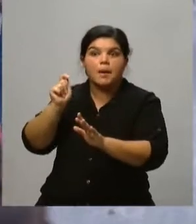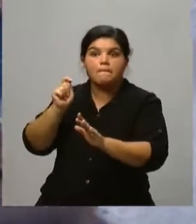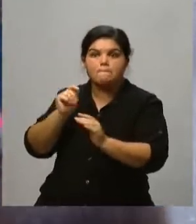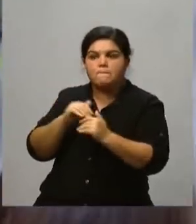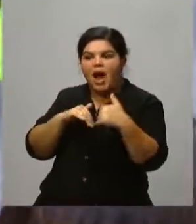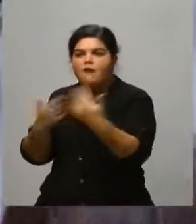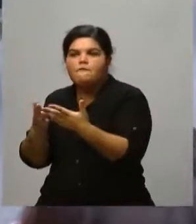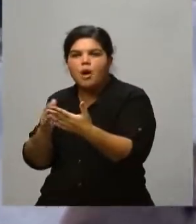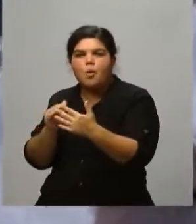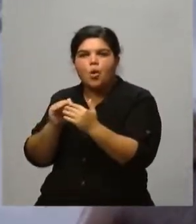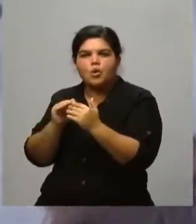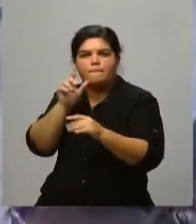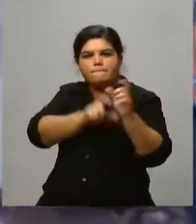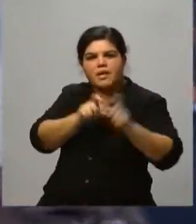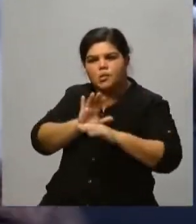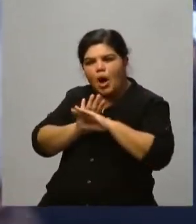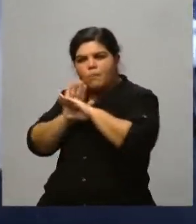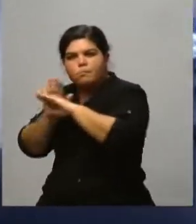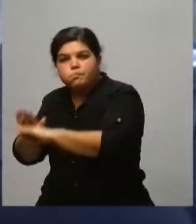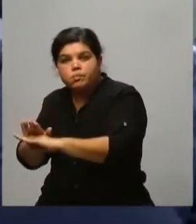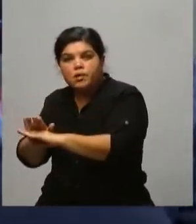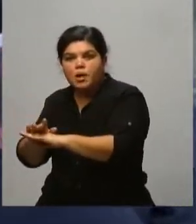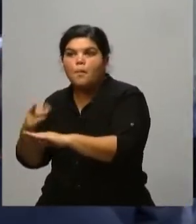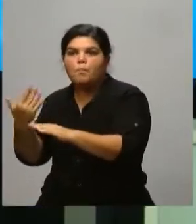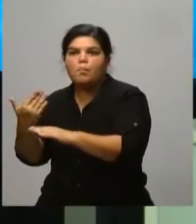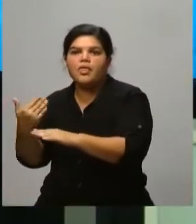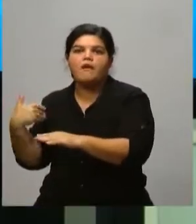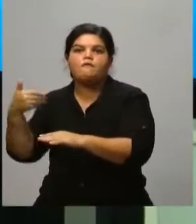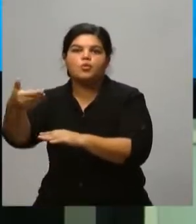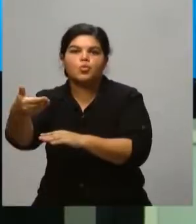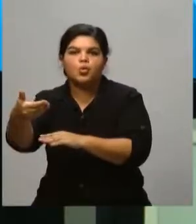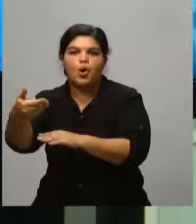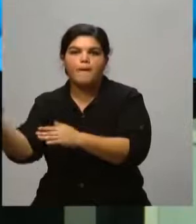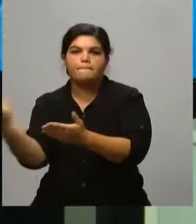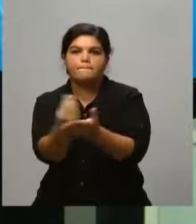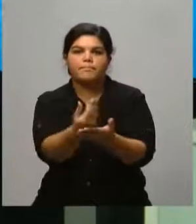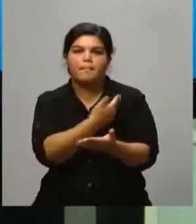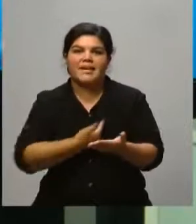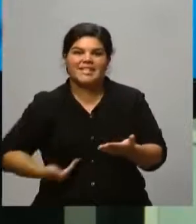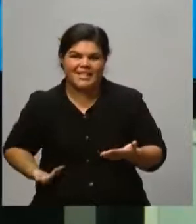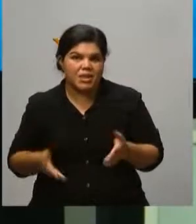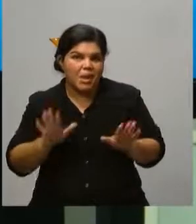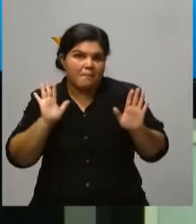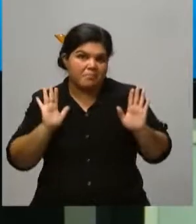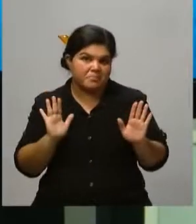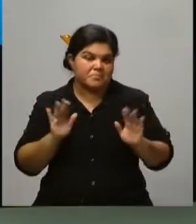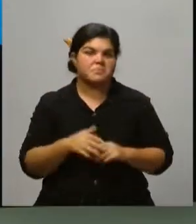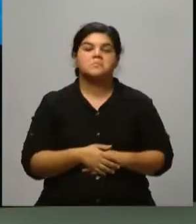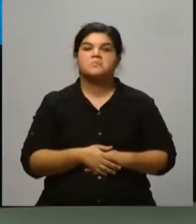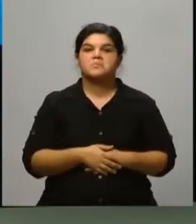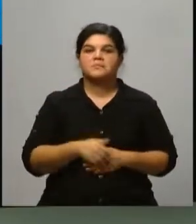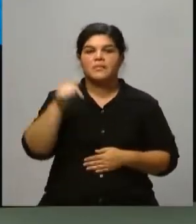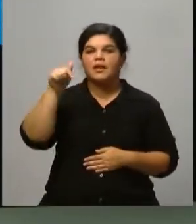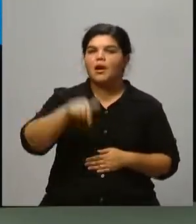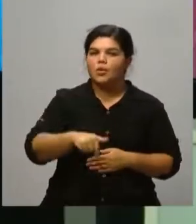descree tanto de los partidos o de las fuerzas políticas tradicionales o de estas alianzas que se forman para llegar al poder, surgen este tipo de